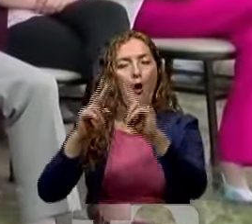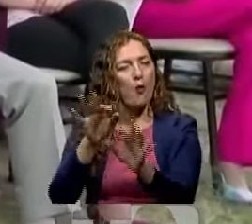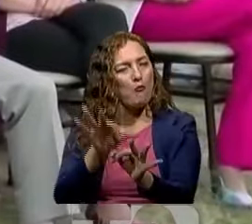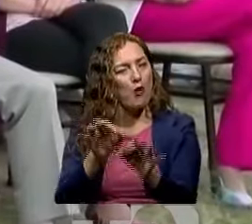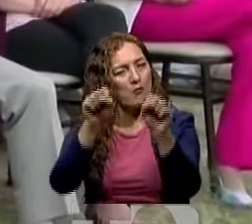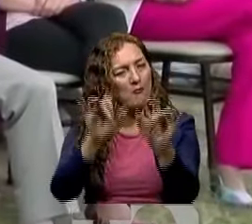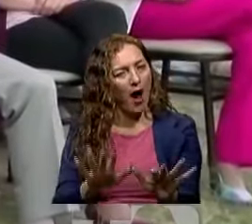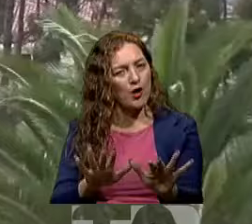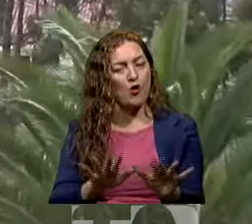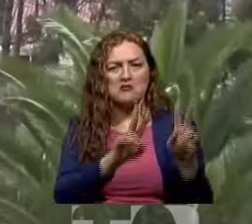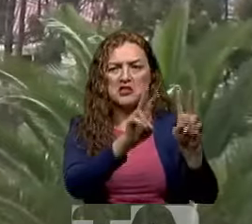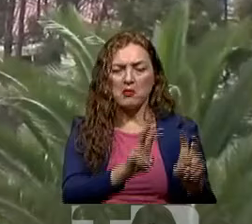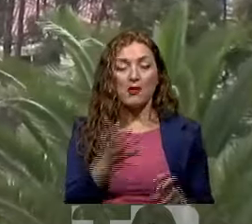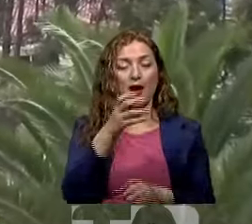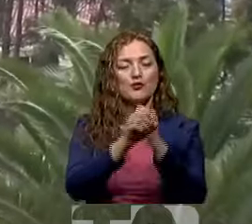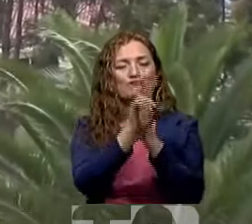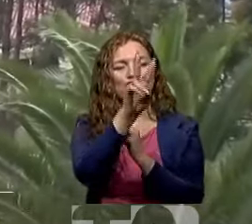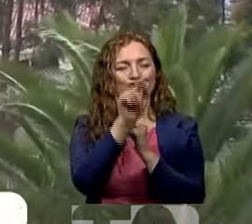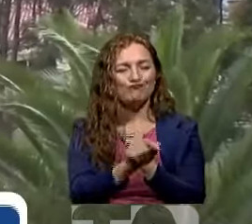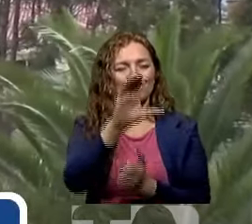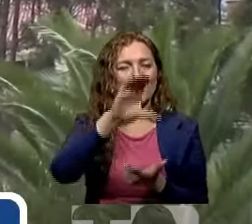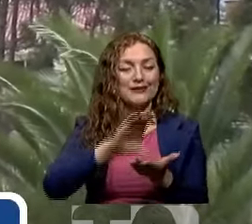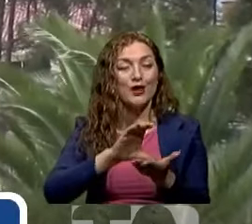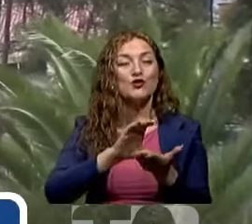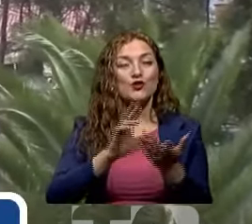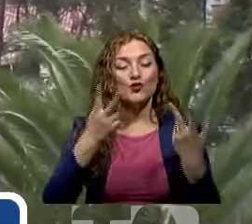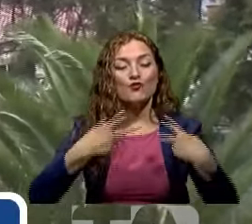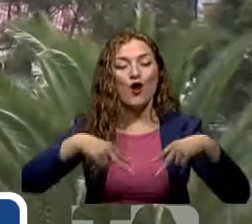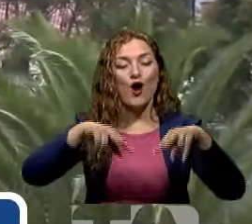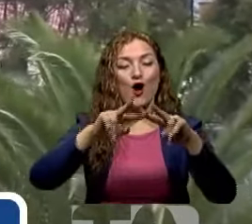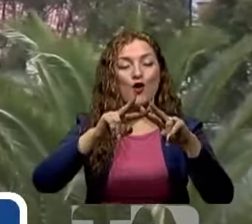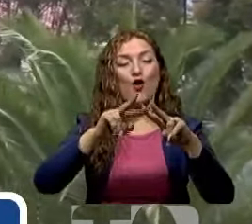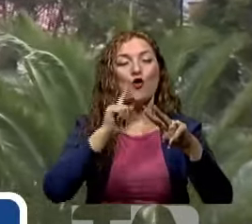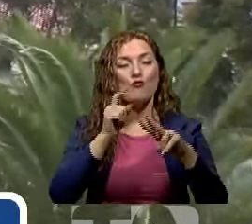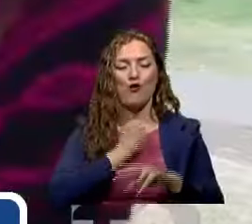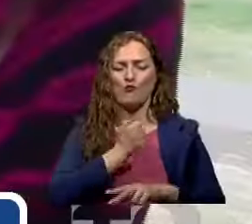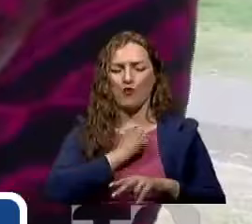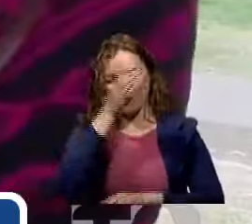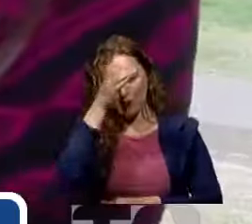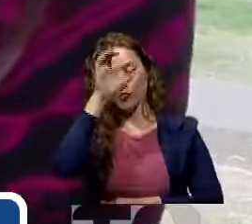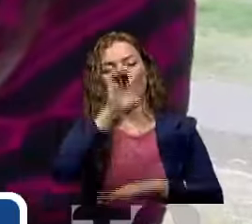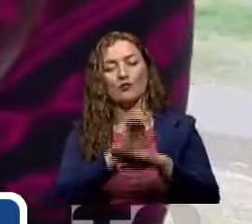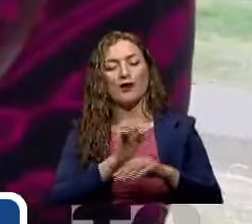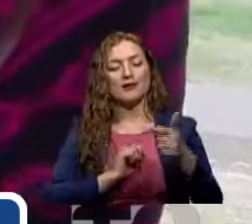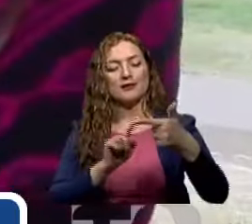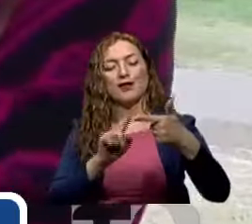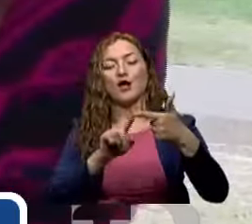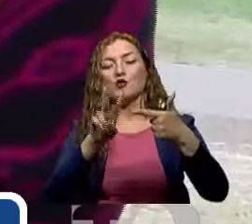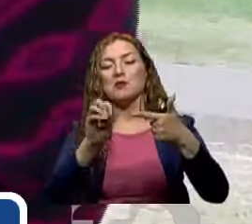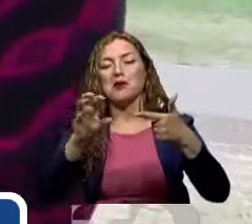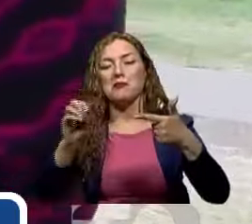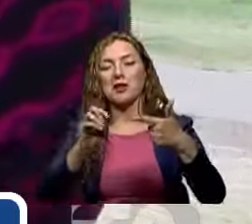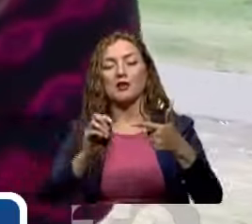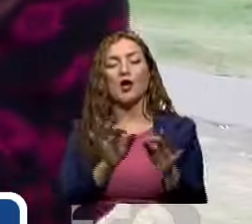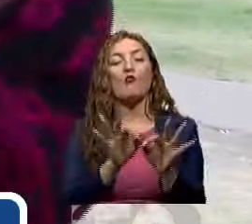algunos títulos. En el año 2000, como Centro de Valor Patrimonial y Urbano del Ecuador. En el 2020 es nominada como